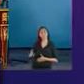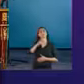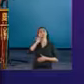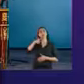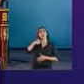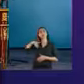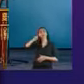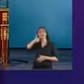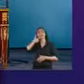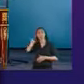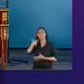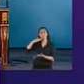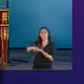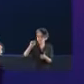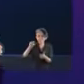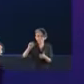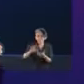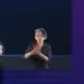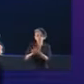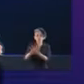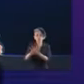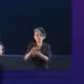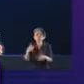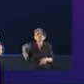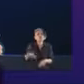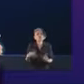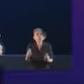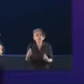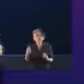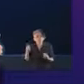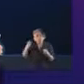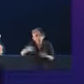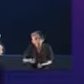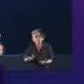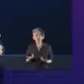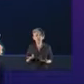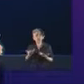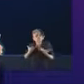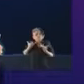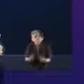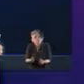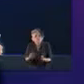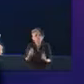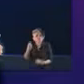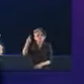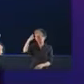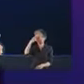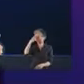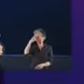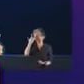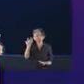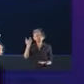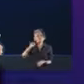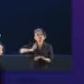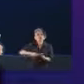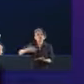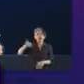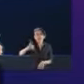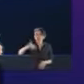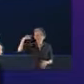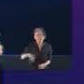economista recibido en Harvard. Uh-huh. Tiene que ser un político que toque a la gente con la mano, que sepa qué necesita